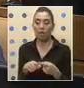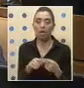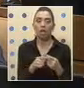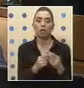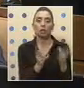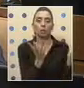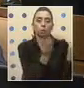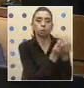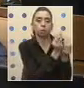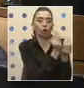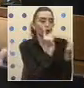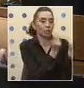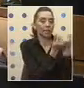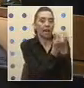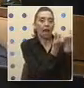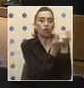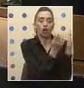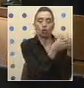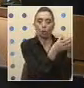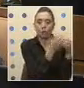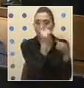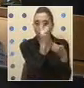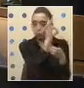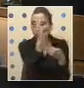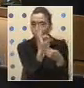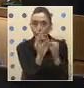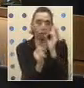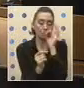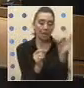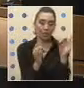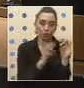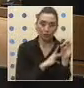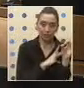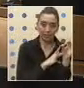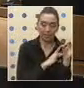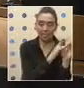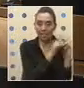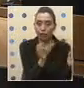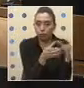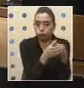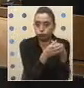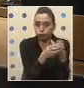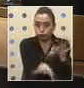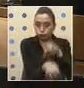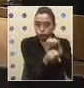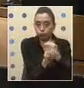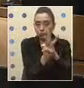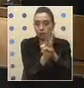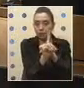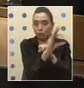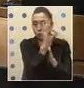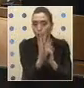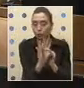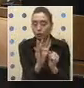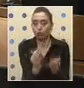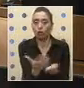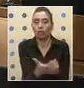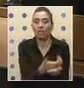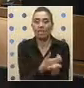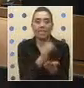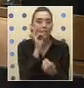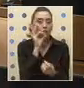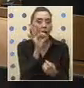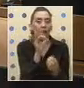económica. Aquí se ha dicho, el 1% más rico de Chile concentra el 31% de los ingresos, de la riqueza